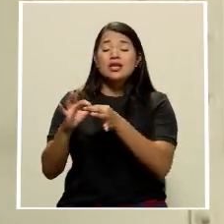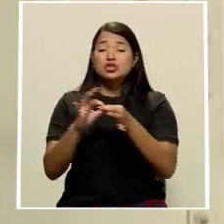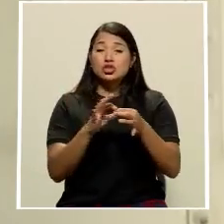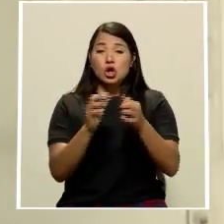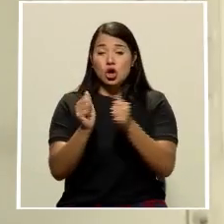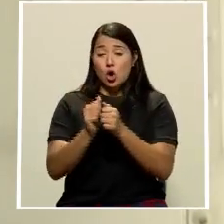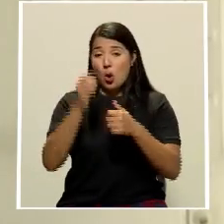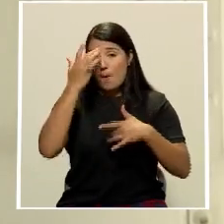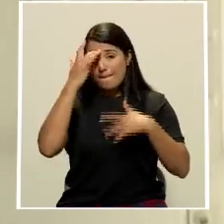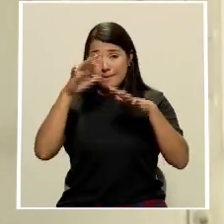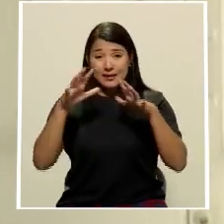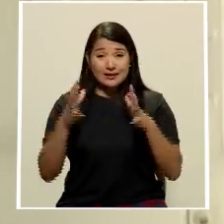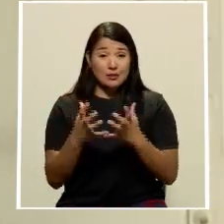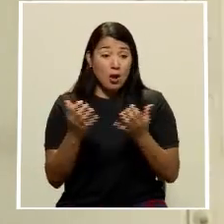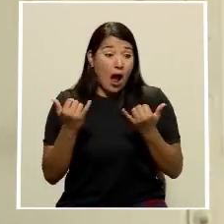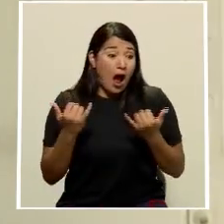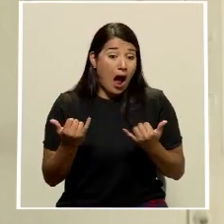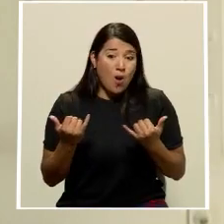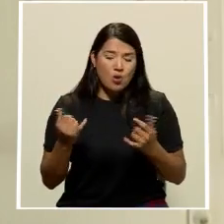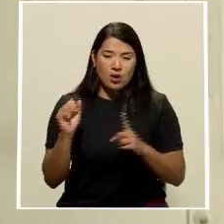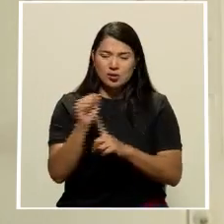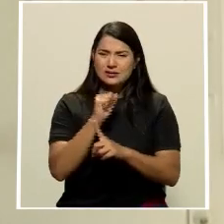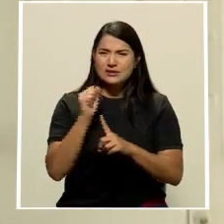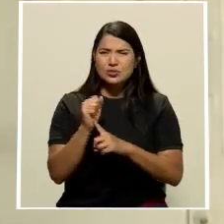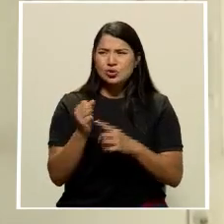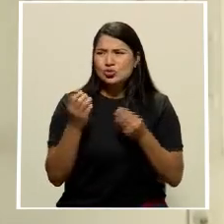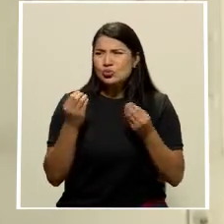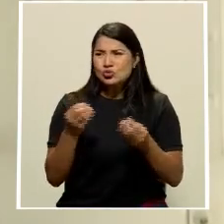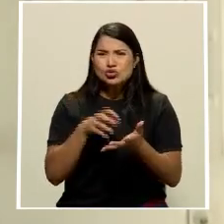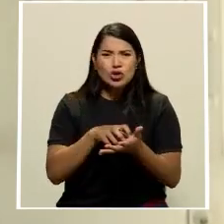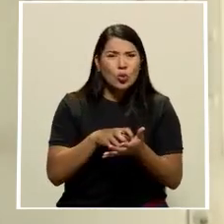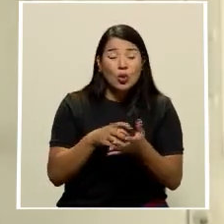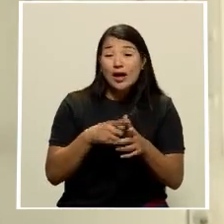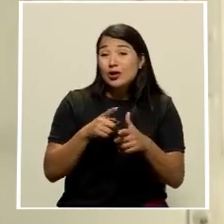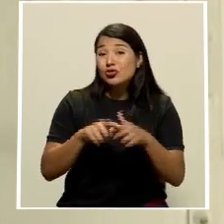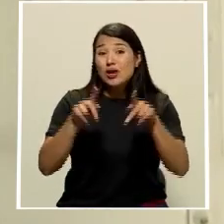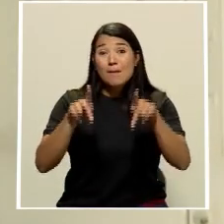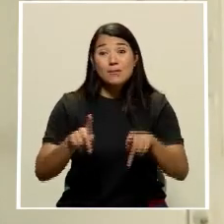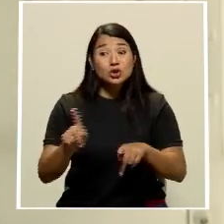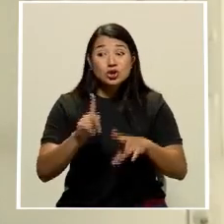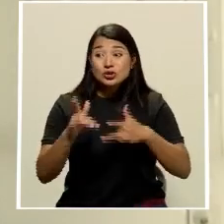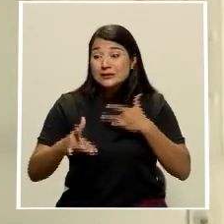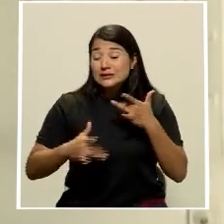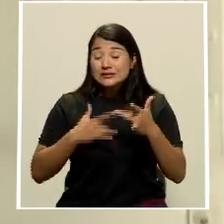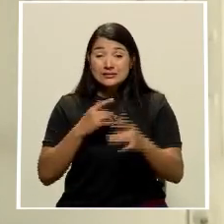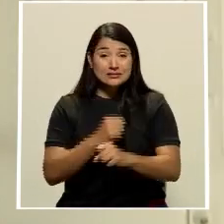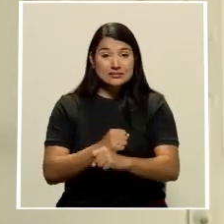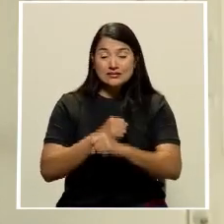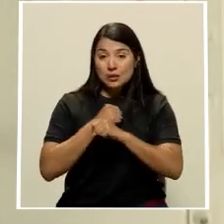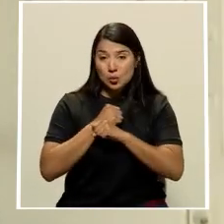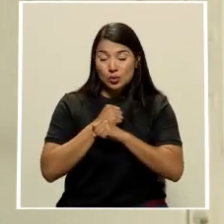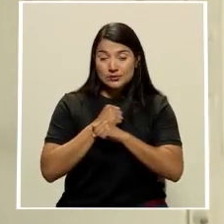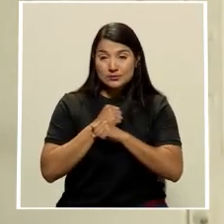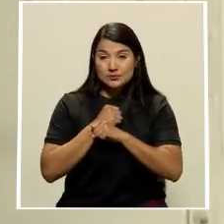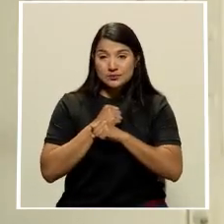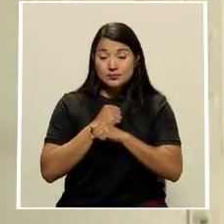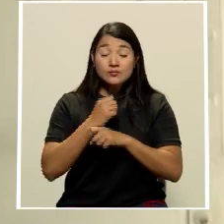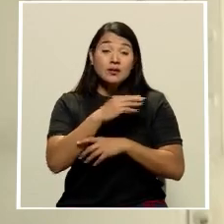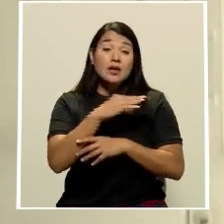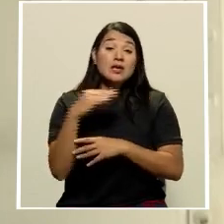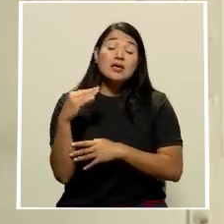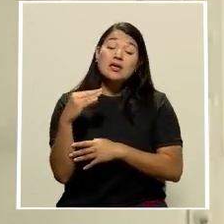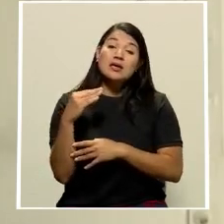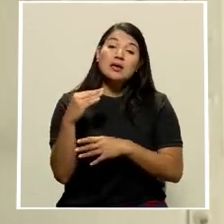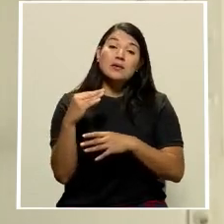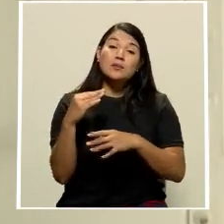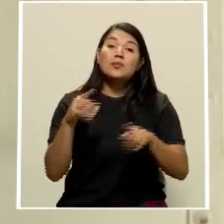es una situación de incertidumbre que por supuesto le genera inseguridad a las personas y mucho